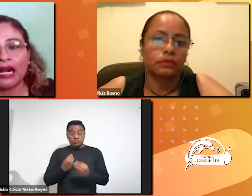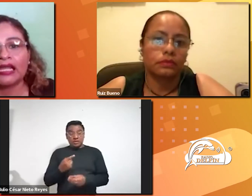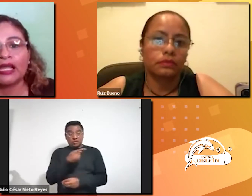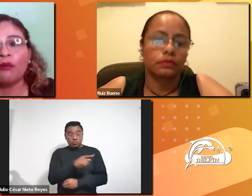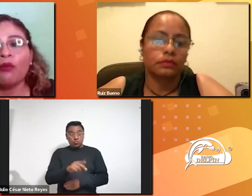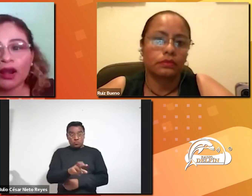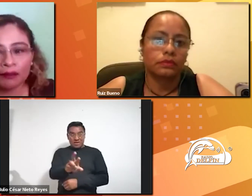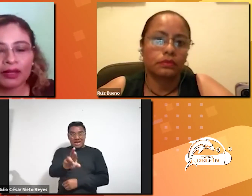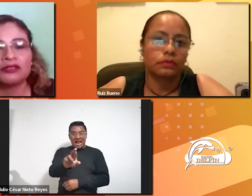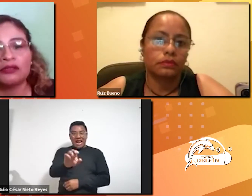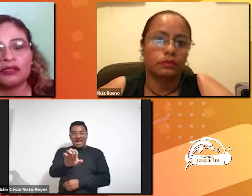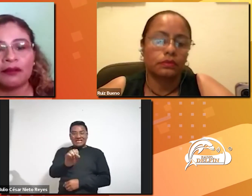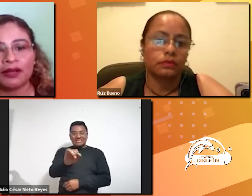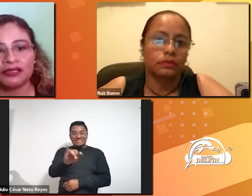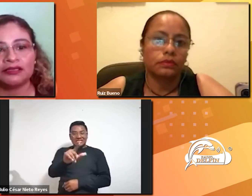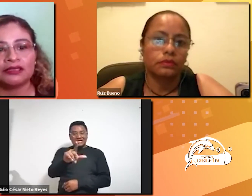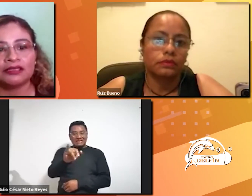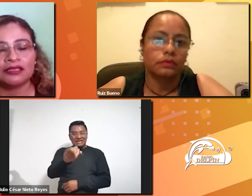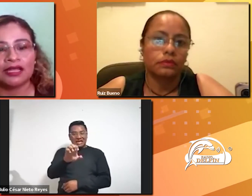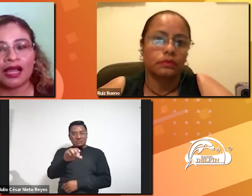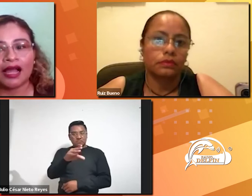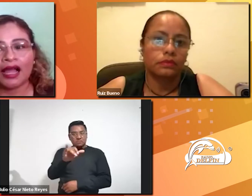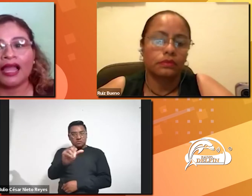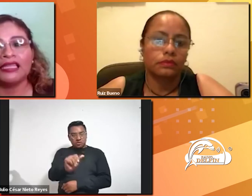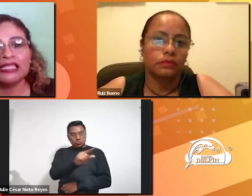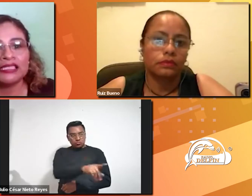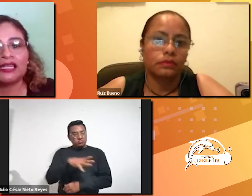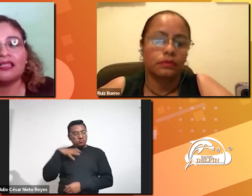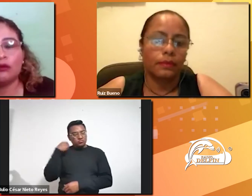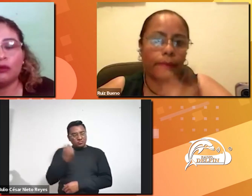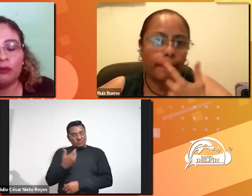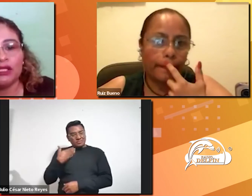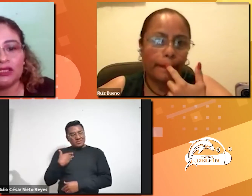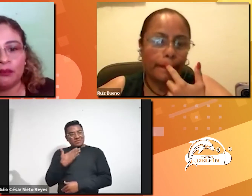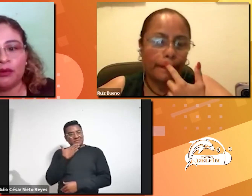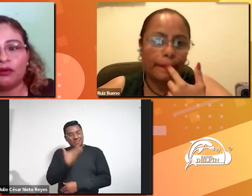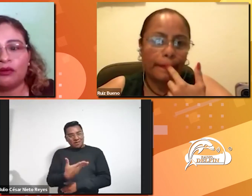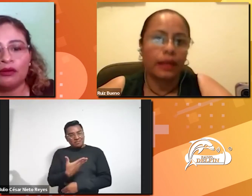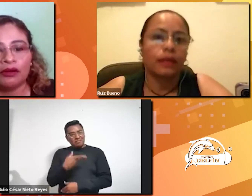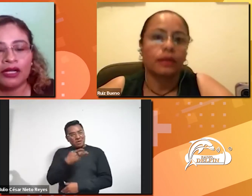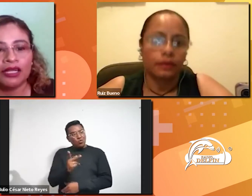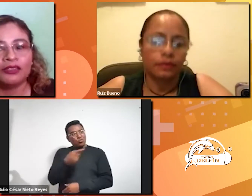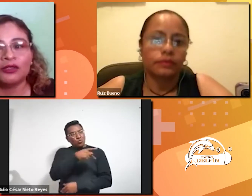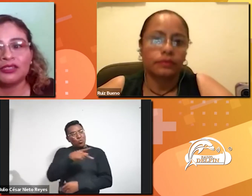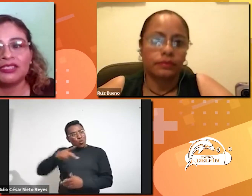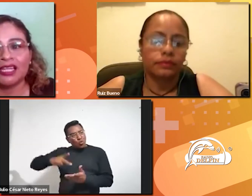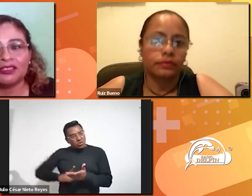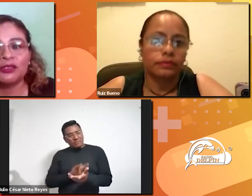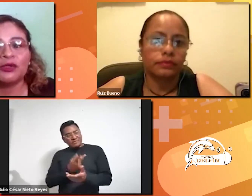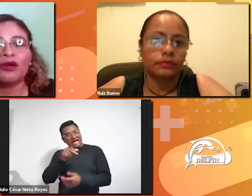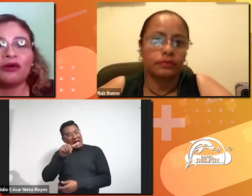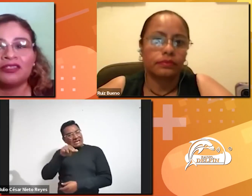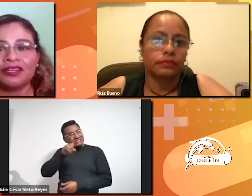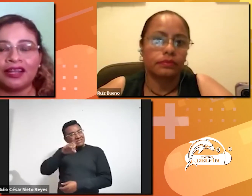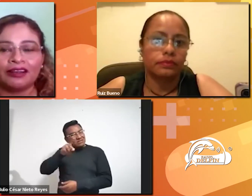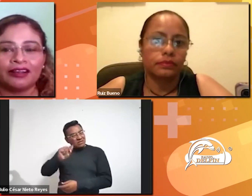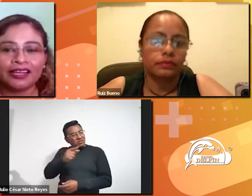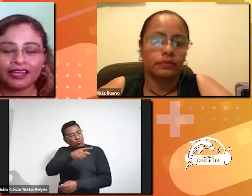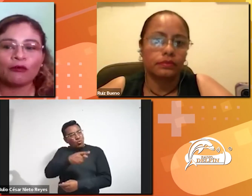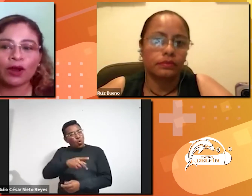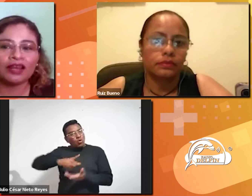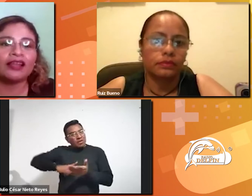resiliencia, para que vuelvas otra vez a iniciar desde un principio. Entonces, yo